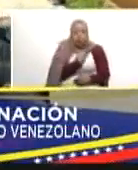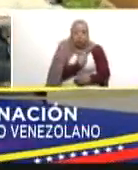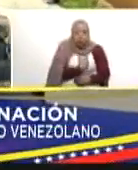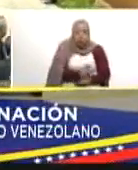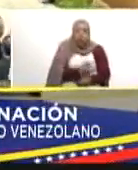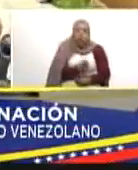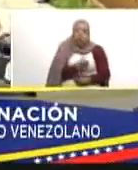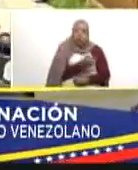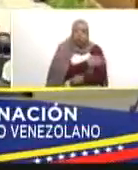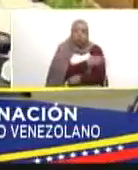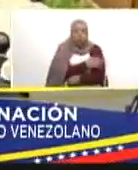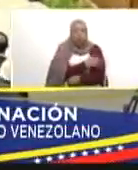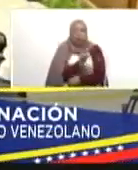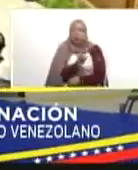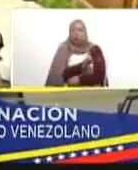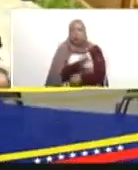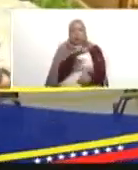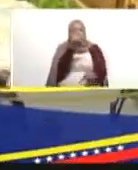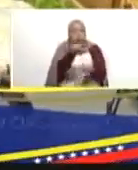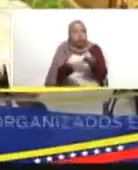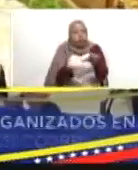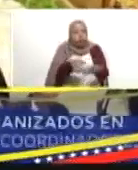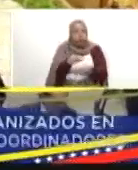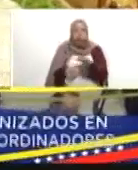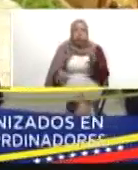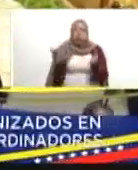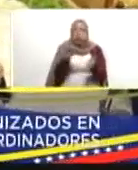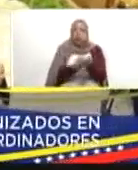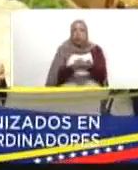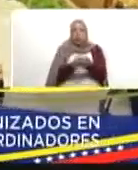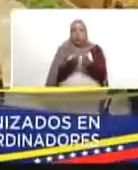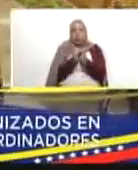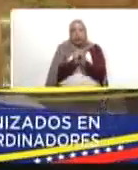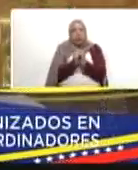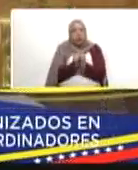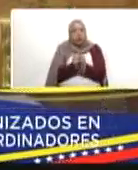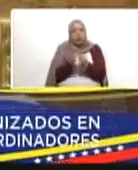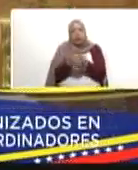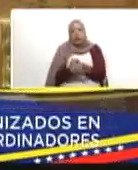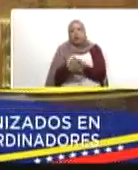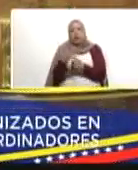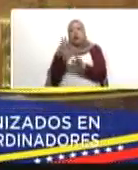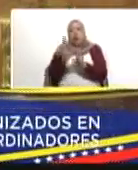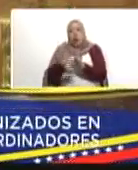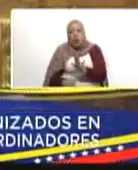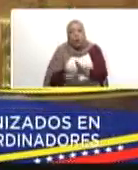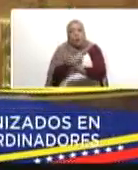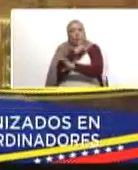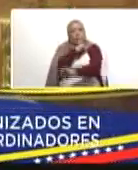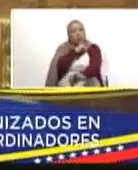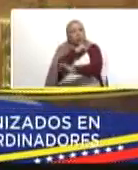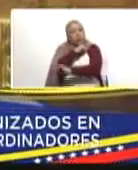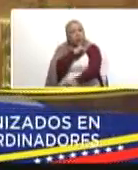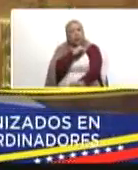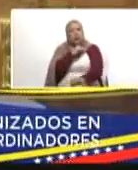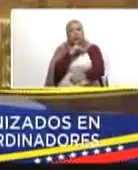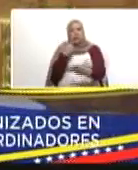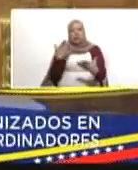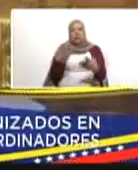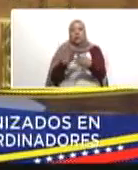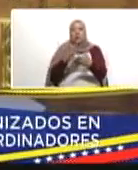no les alcanzarían los siglos para arrepentirse criminales y la